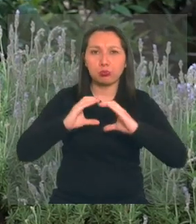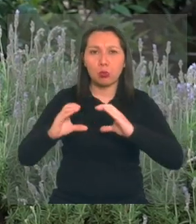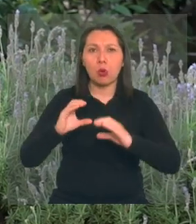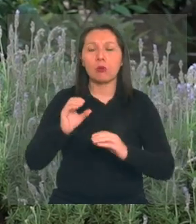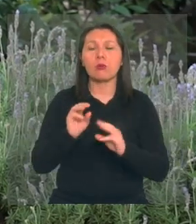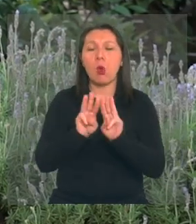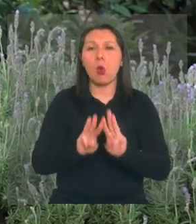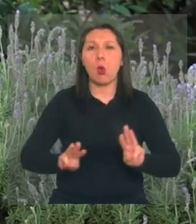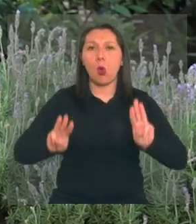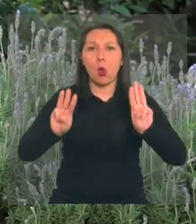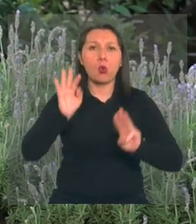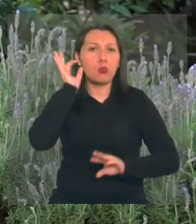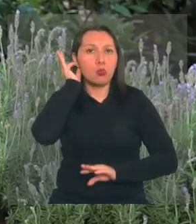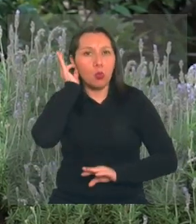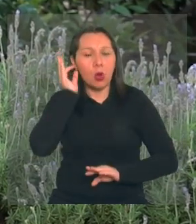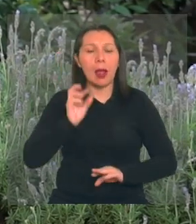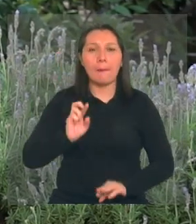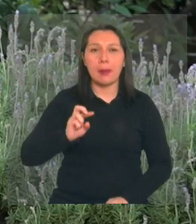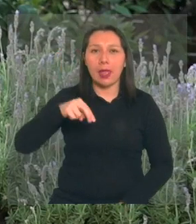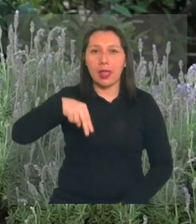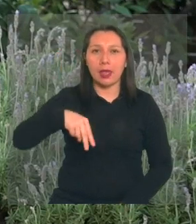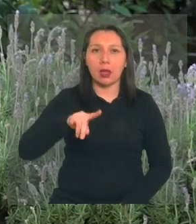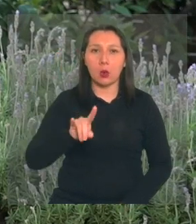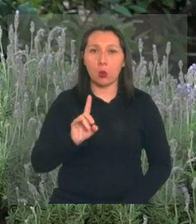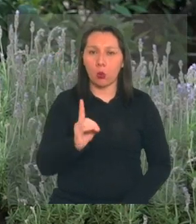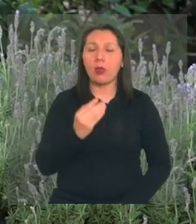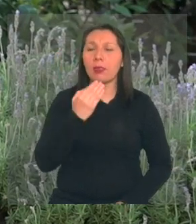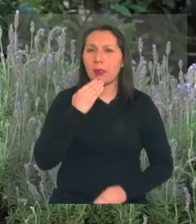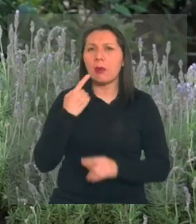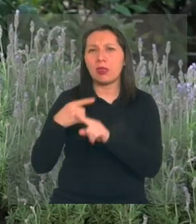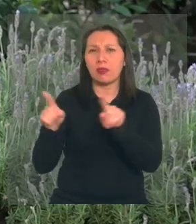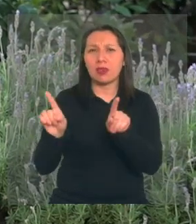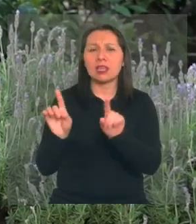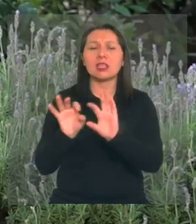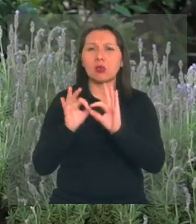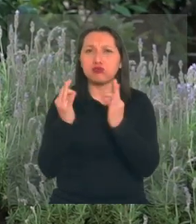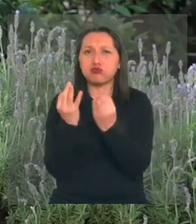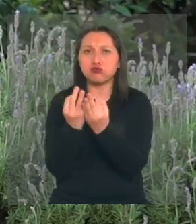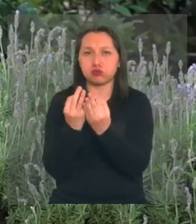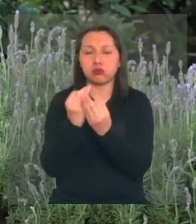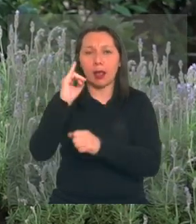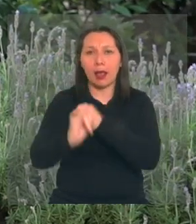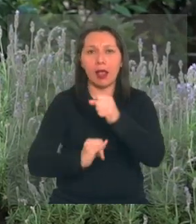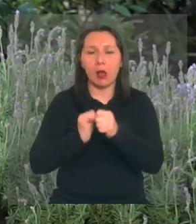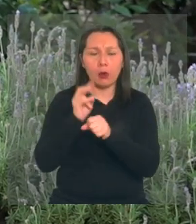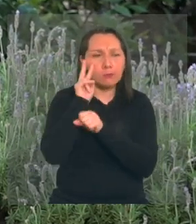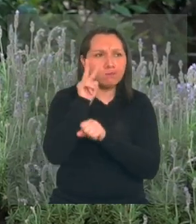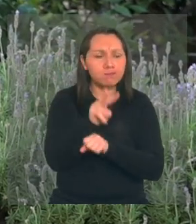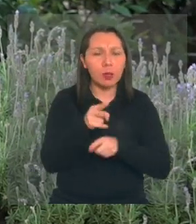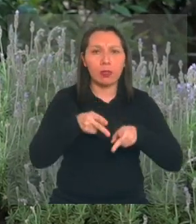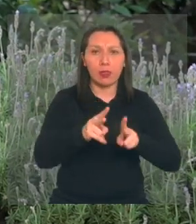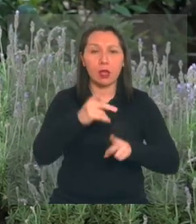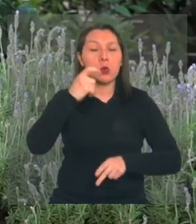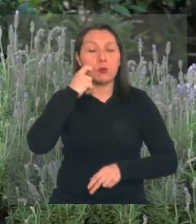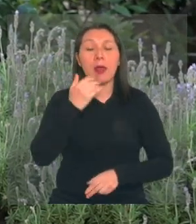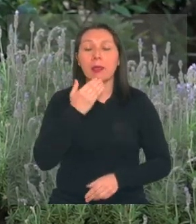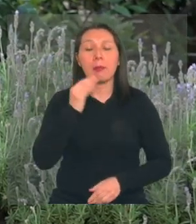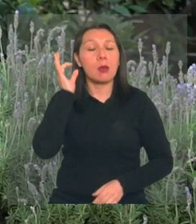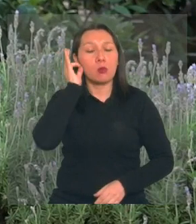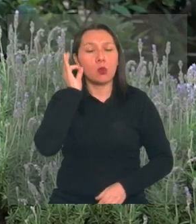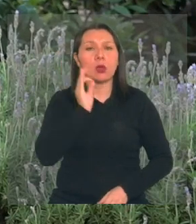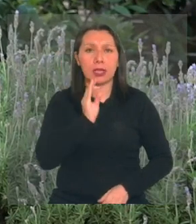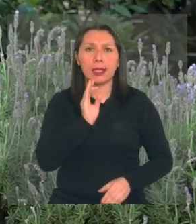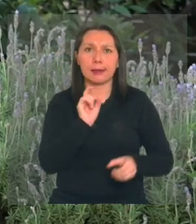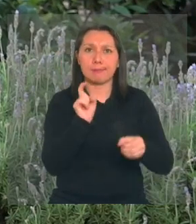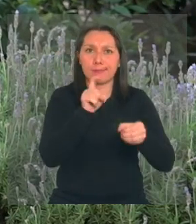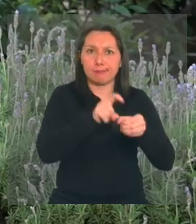Mujeres, el PNUD y otros organismos internacionales que velan por los derechos humanos. Y ella además es miembro